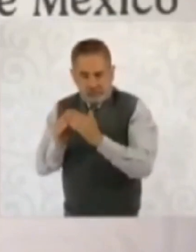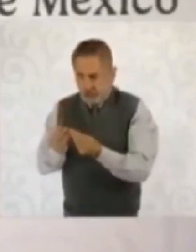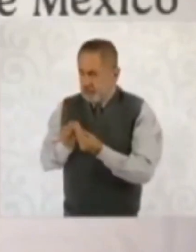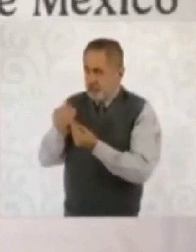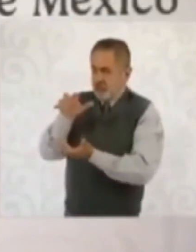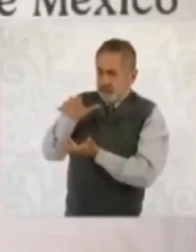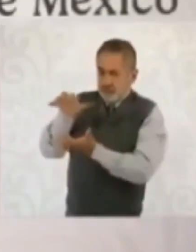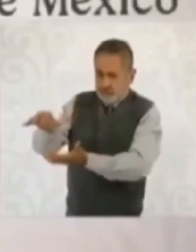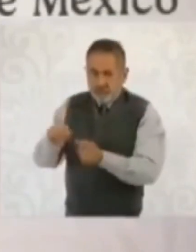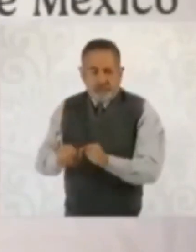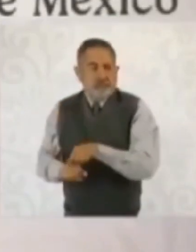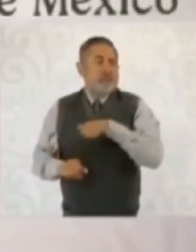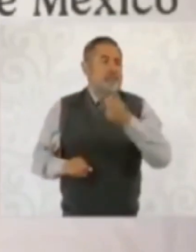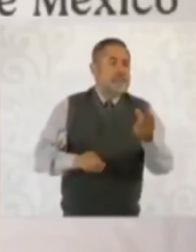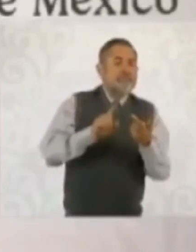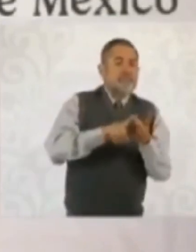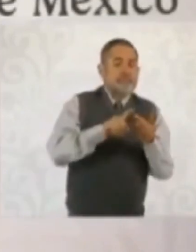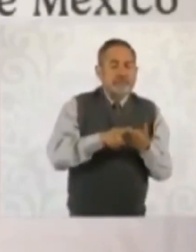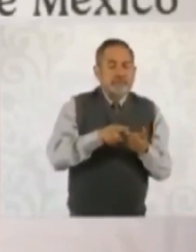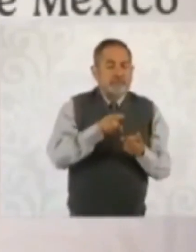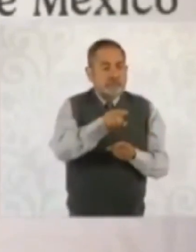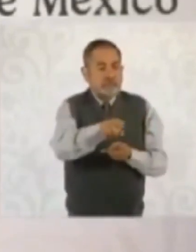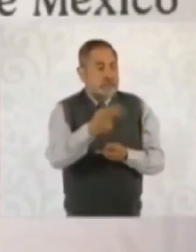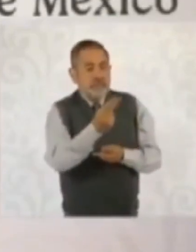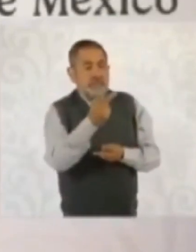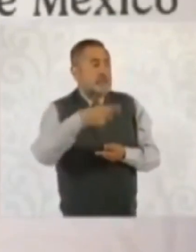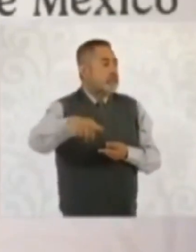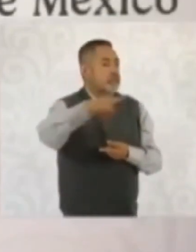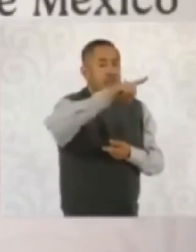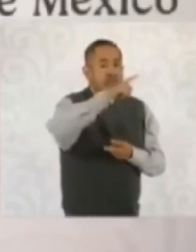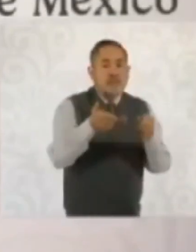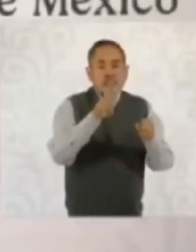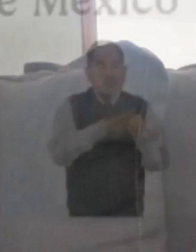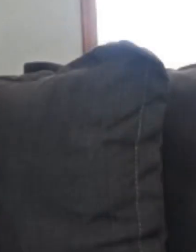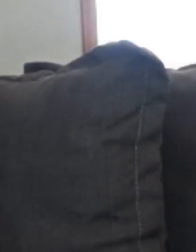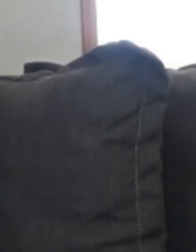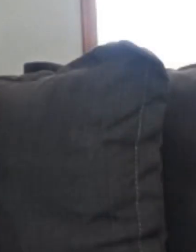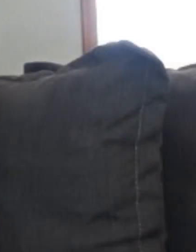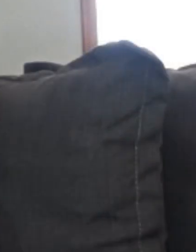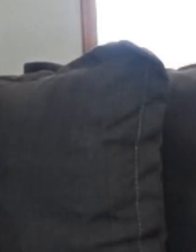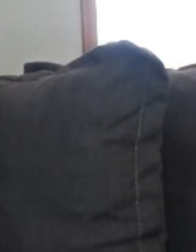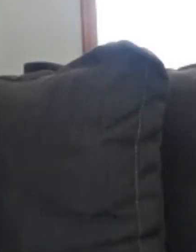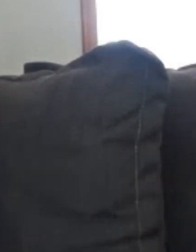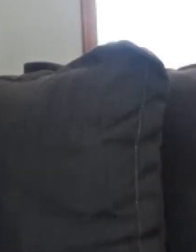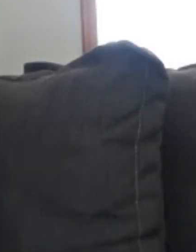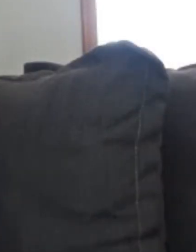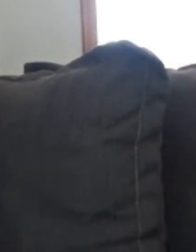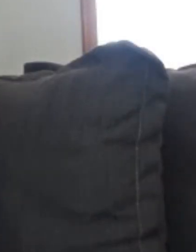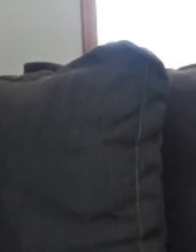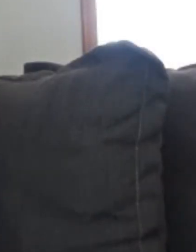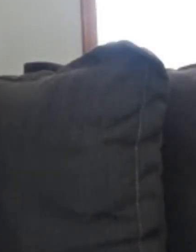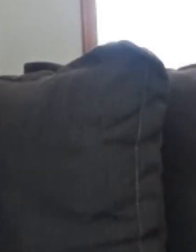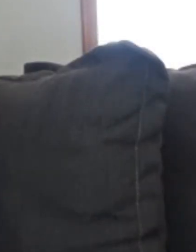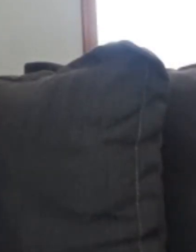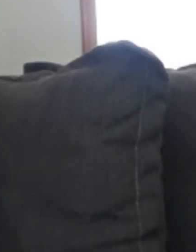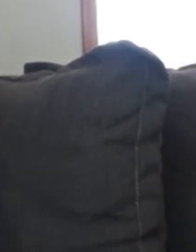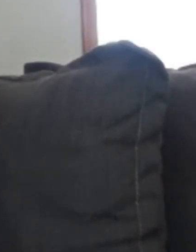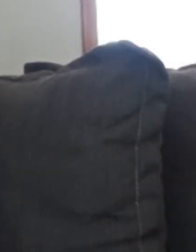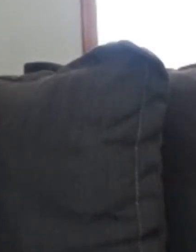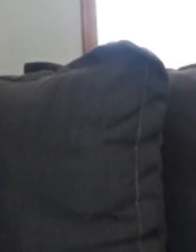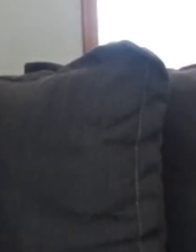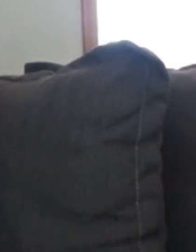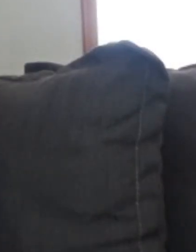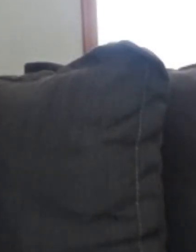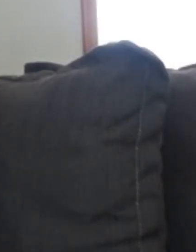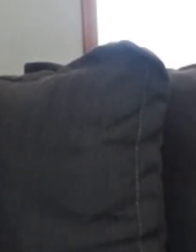pues, el abasto de medicamentos necesario en los centros de salud y en los hospitales. Y a propósito de los temas de salud,